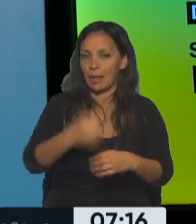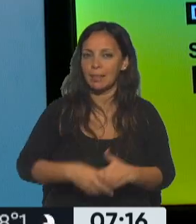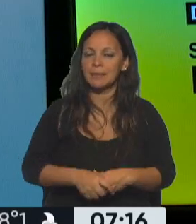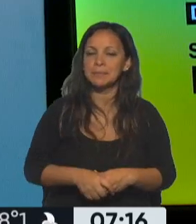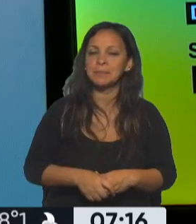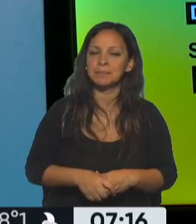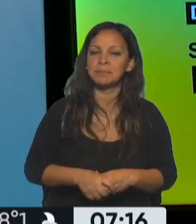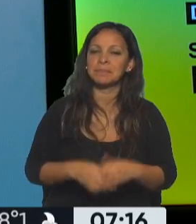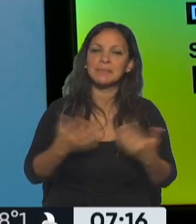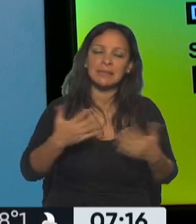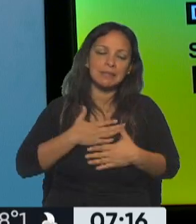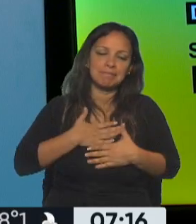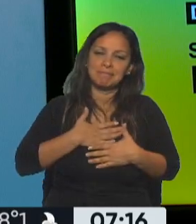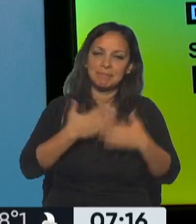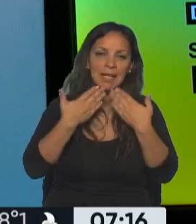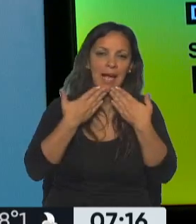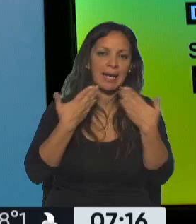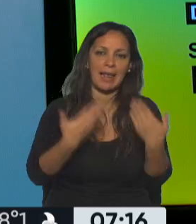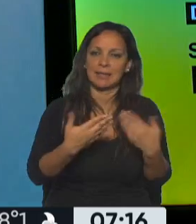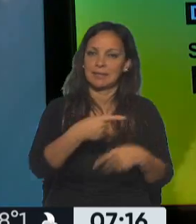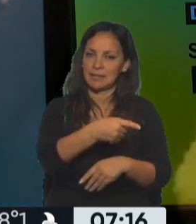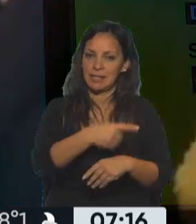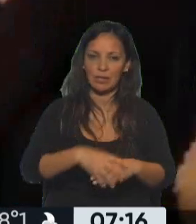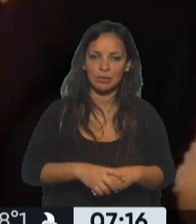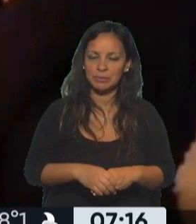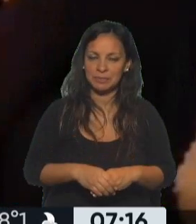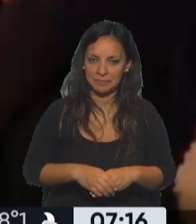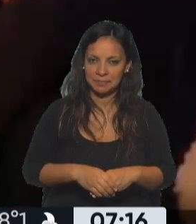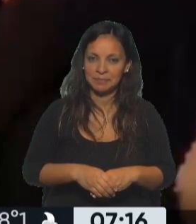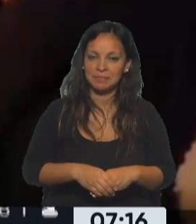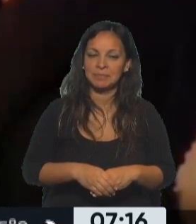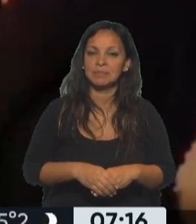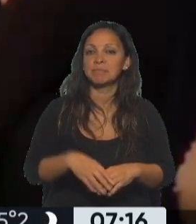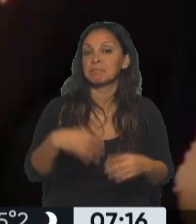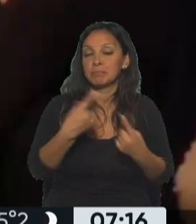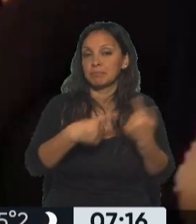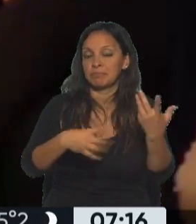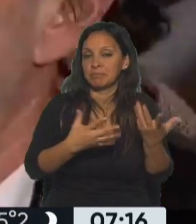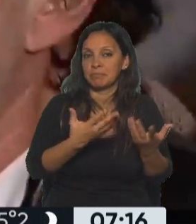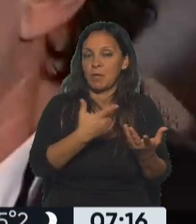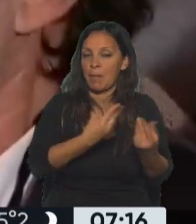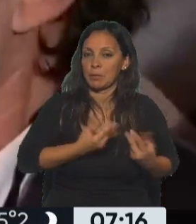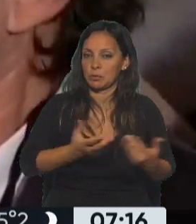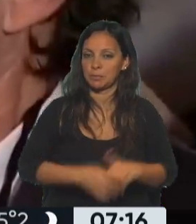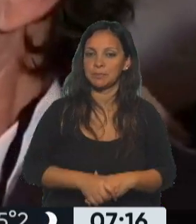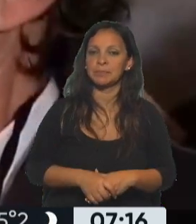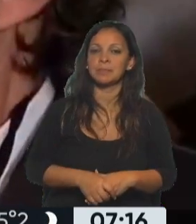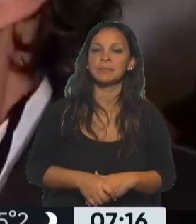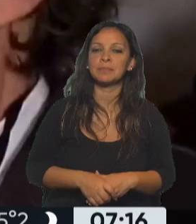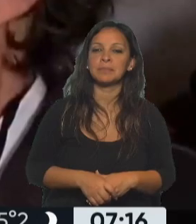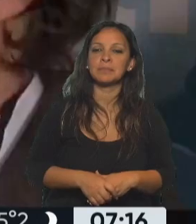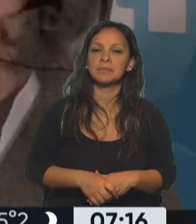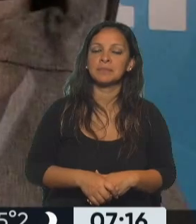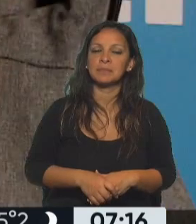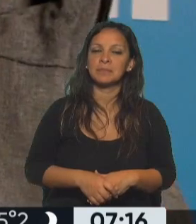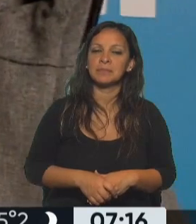que claramente agradecidos a ellos por todo lo que significa. Es una manera de